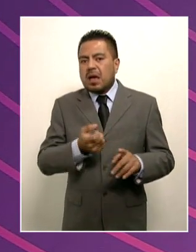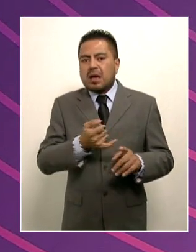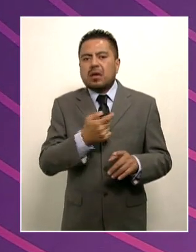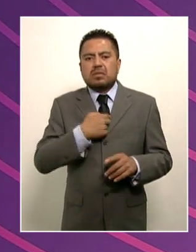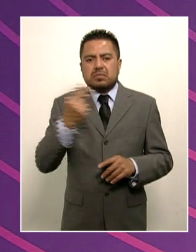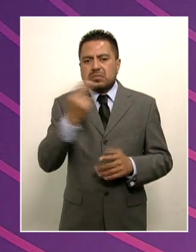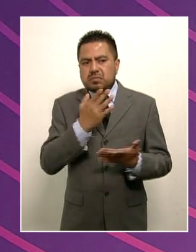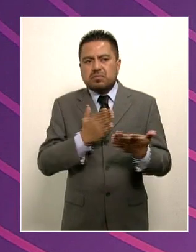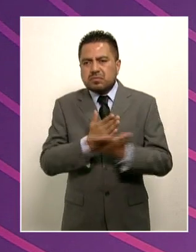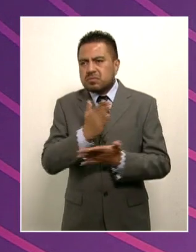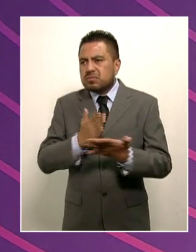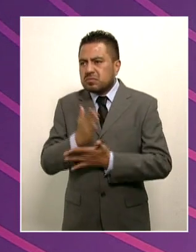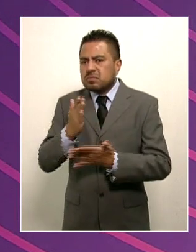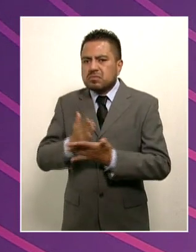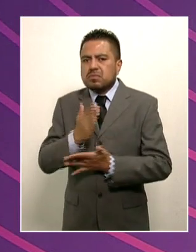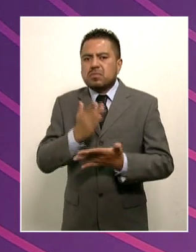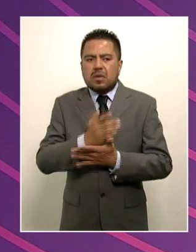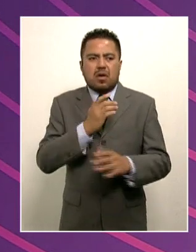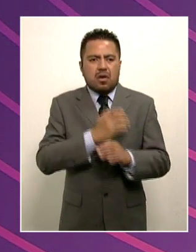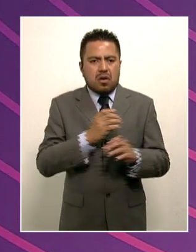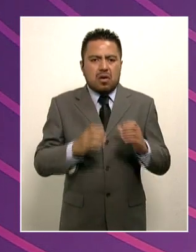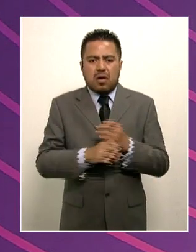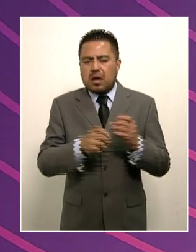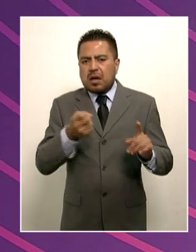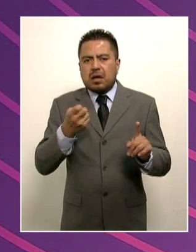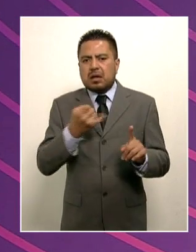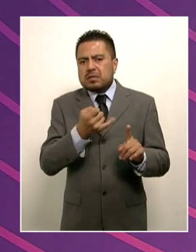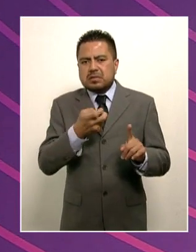tuve que ir arreglando esas cosas.